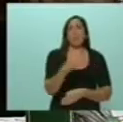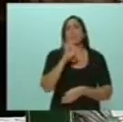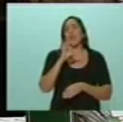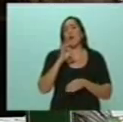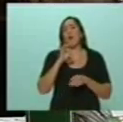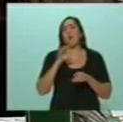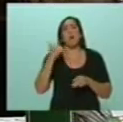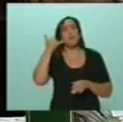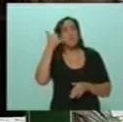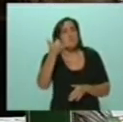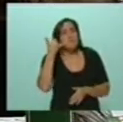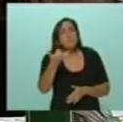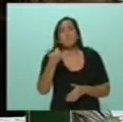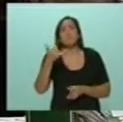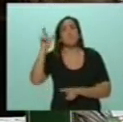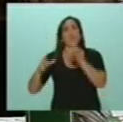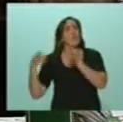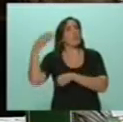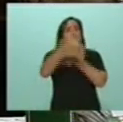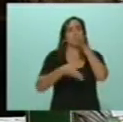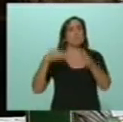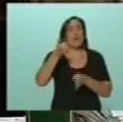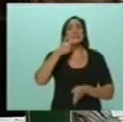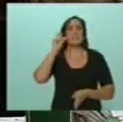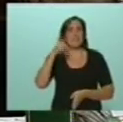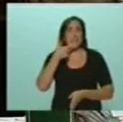fin, telefónicamente. De estas